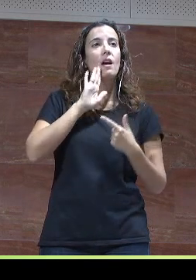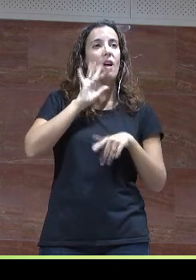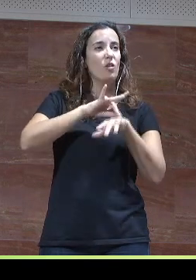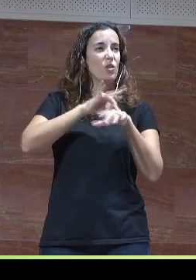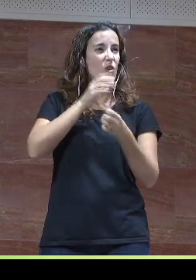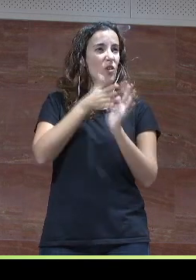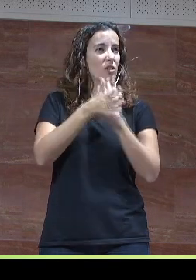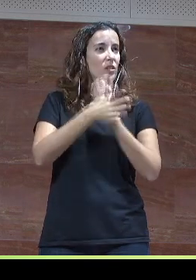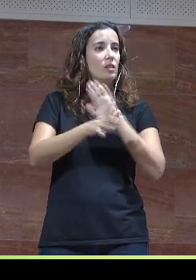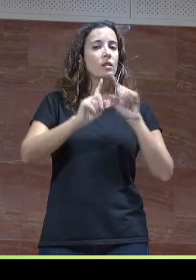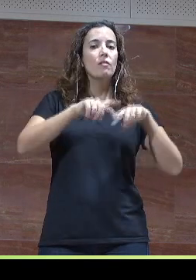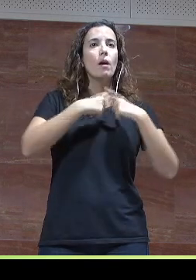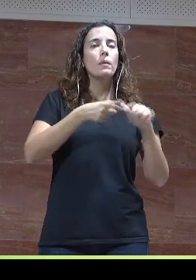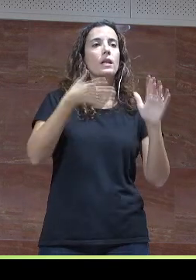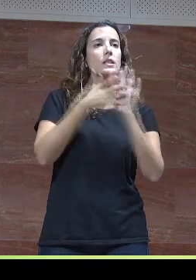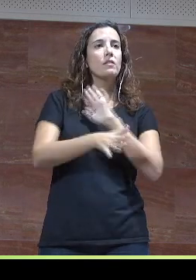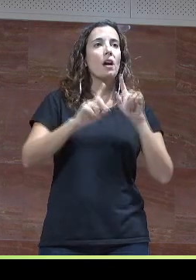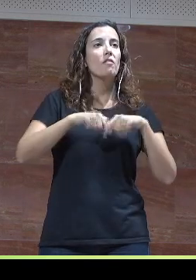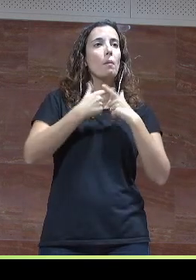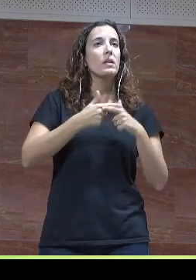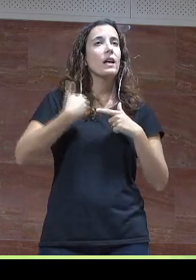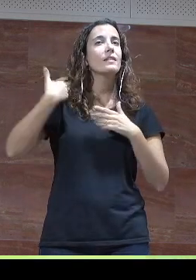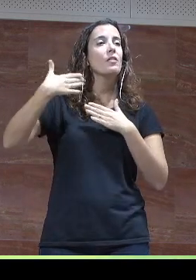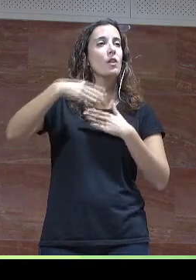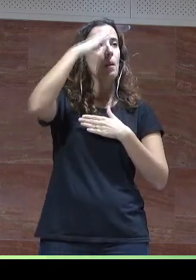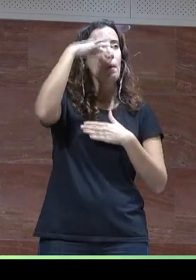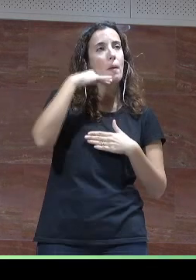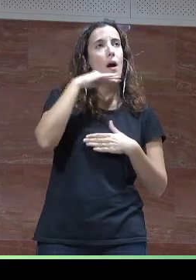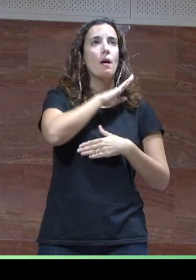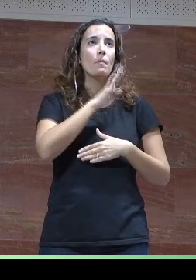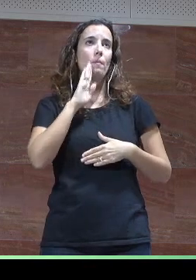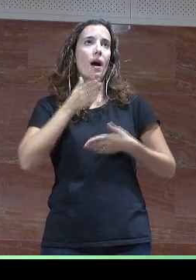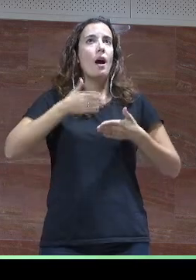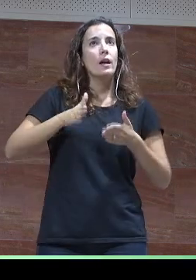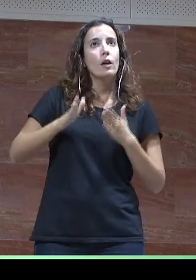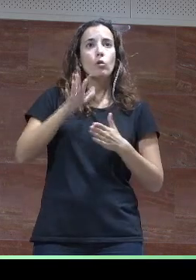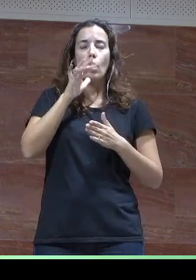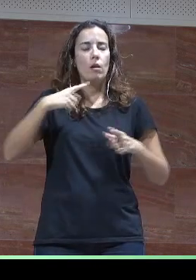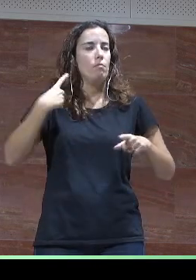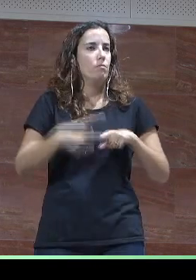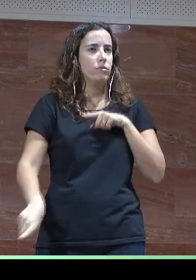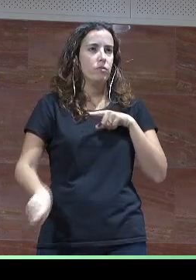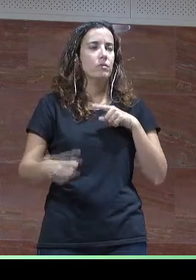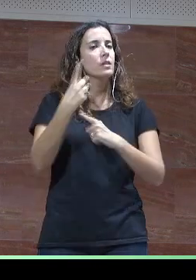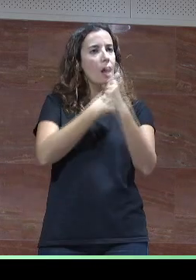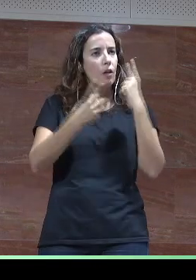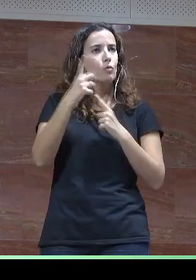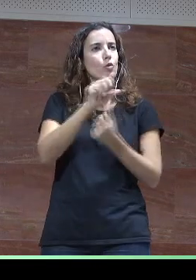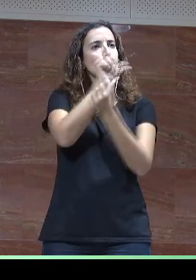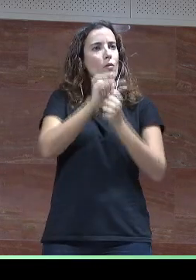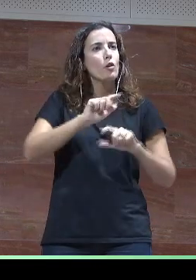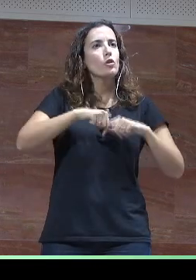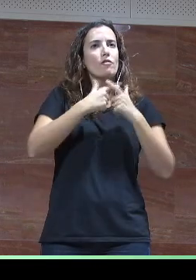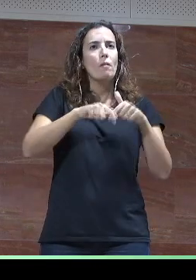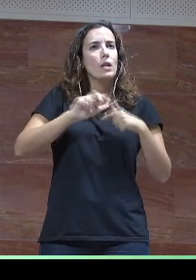doctor, hemos roto con los moldes tradicionales de familia y ha habido algunos elementos que no se han dicho antes, pero existen otros modelos de familia